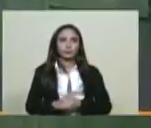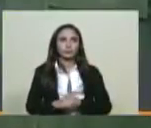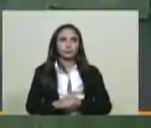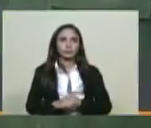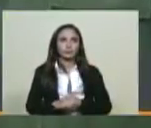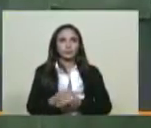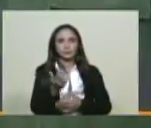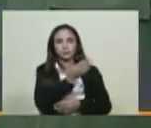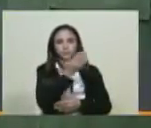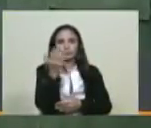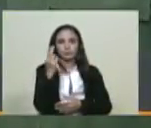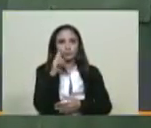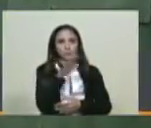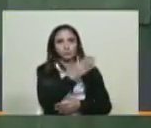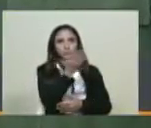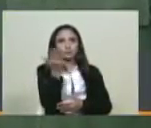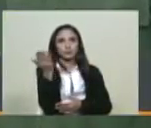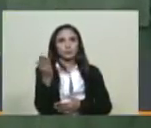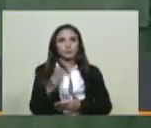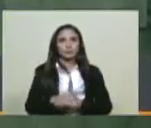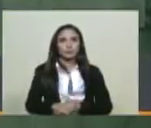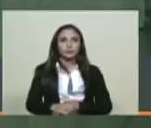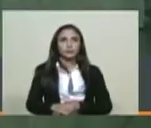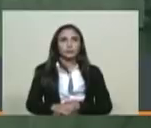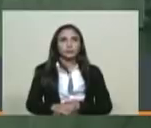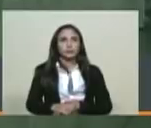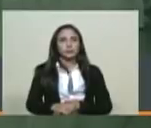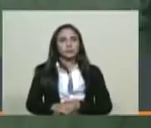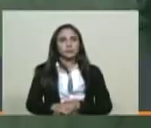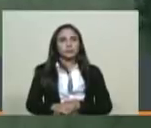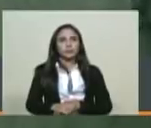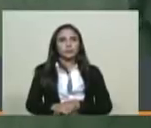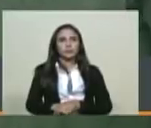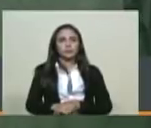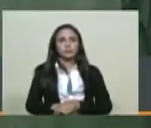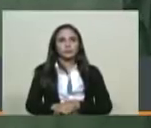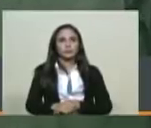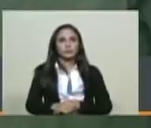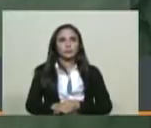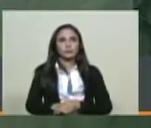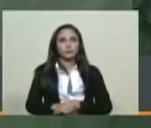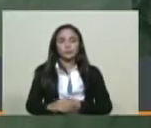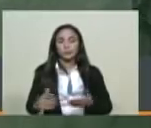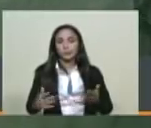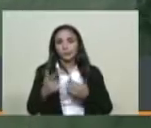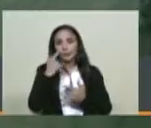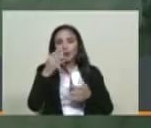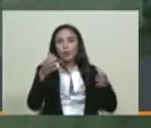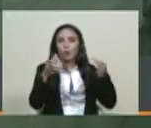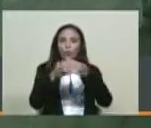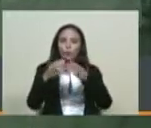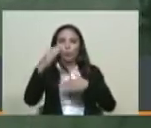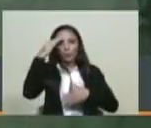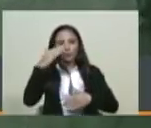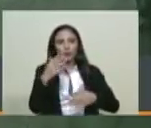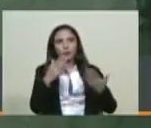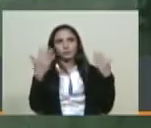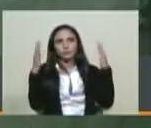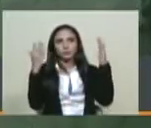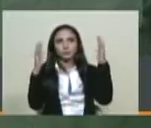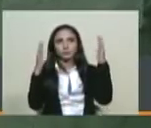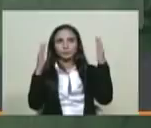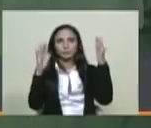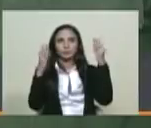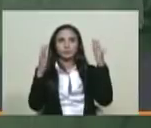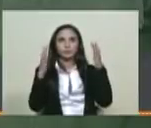Al general de división, James Frederick Solís Martínez, jefe de la SODI Vargas, general